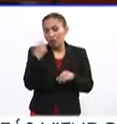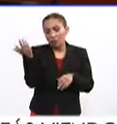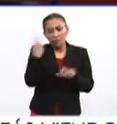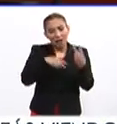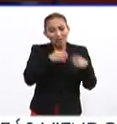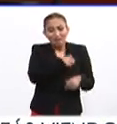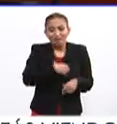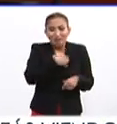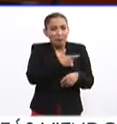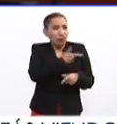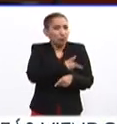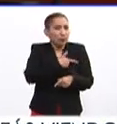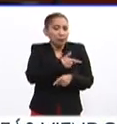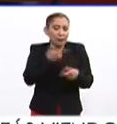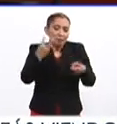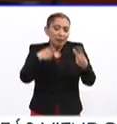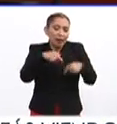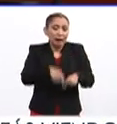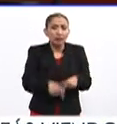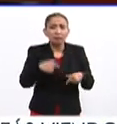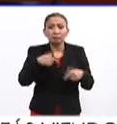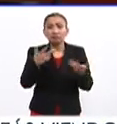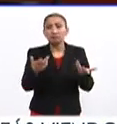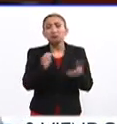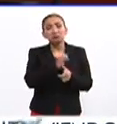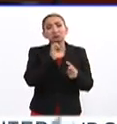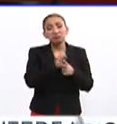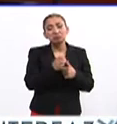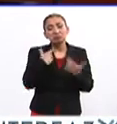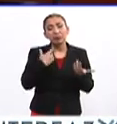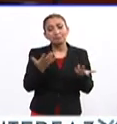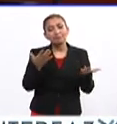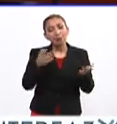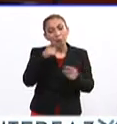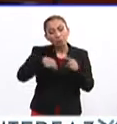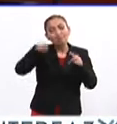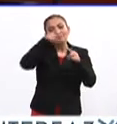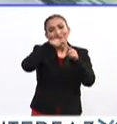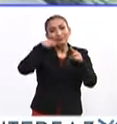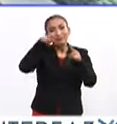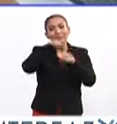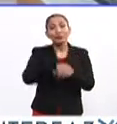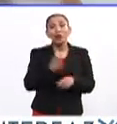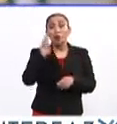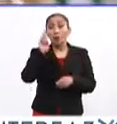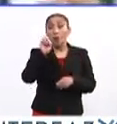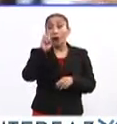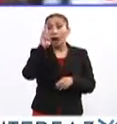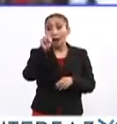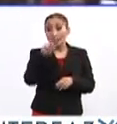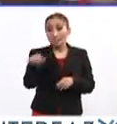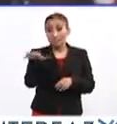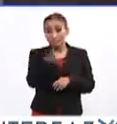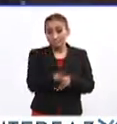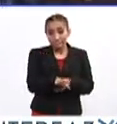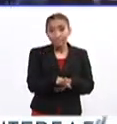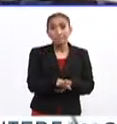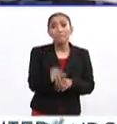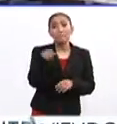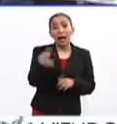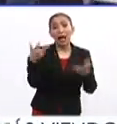trabajar con gusto, me gusta estar aquí, entonces pues se cierra un círculo, ¿no? La Universidad Autónoma